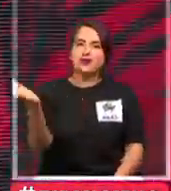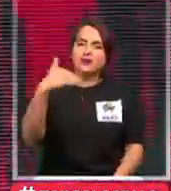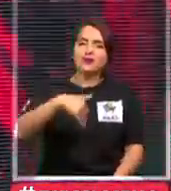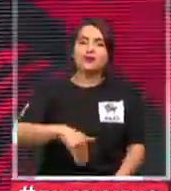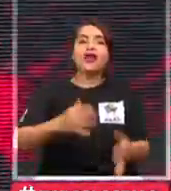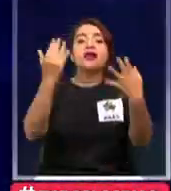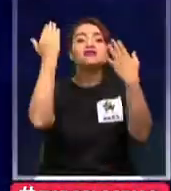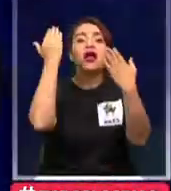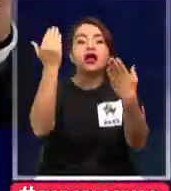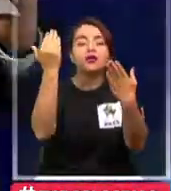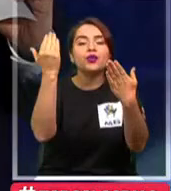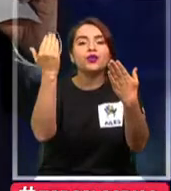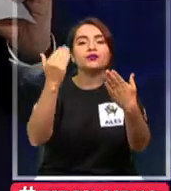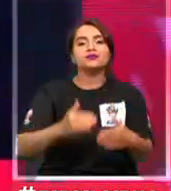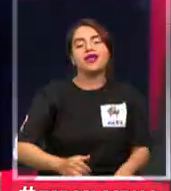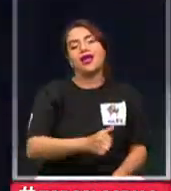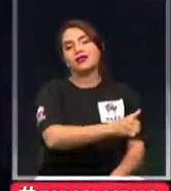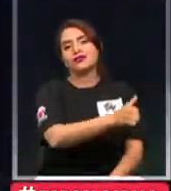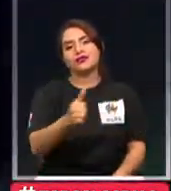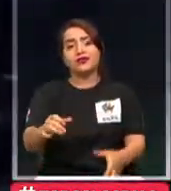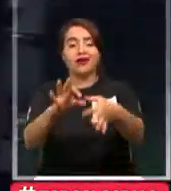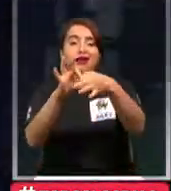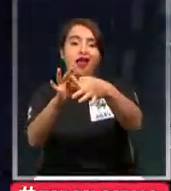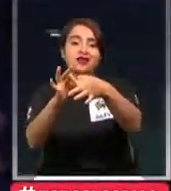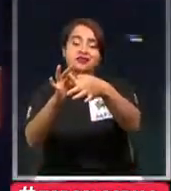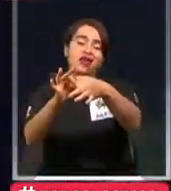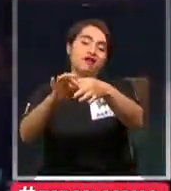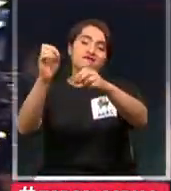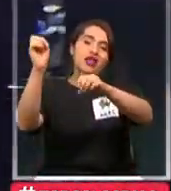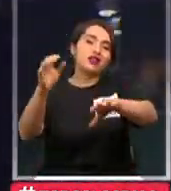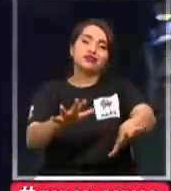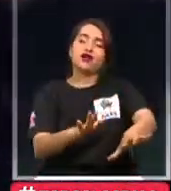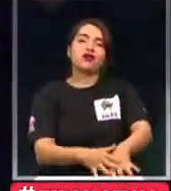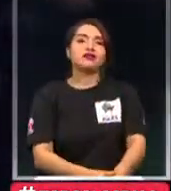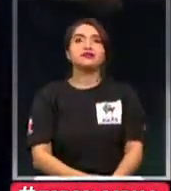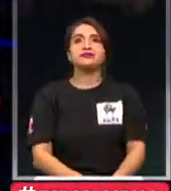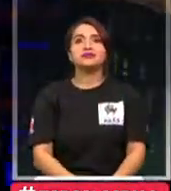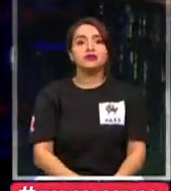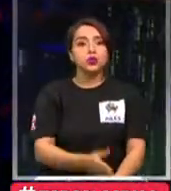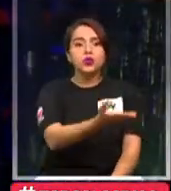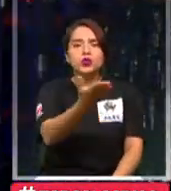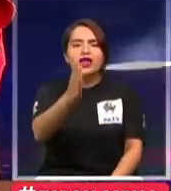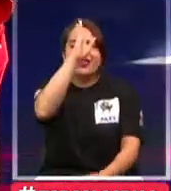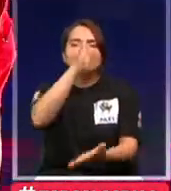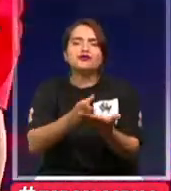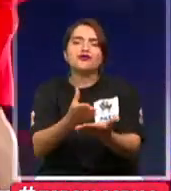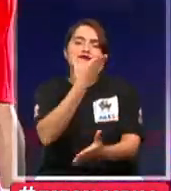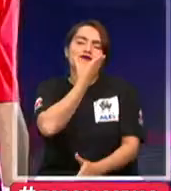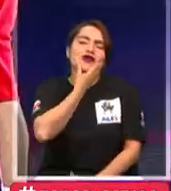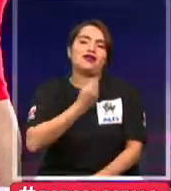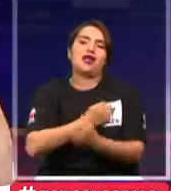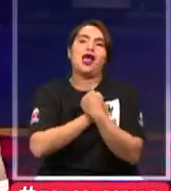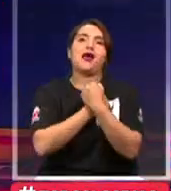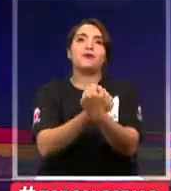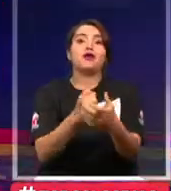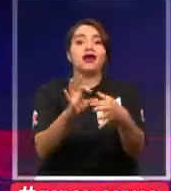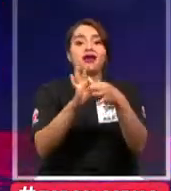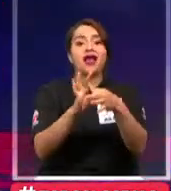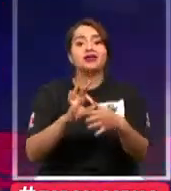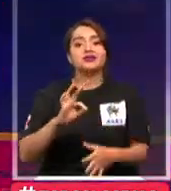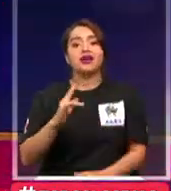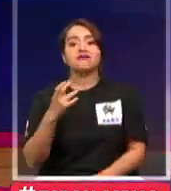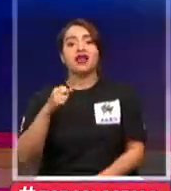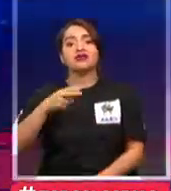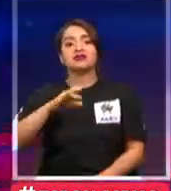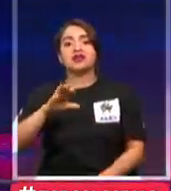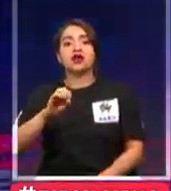Un saludo a todos. Gracias, bendiciones. Tomen bonitas decisiones con amor. Gracias, Francisco. Y